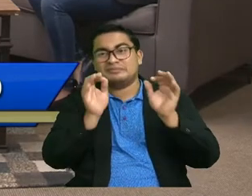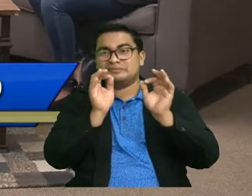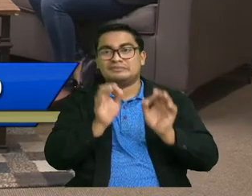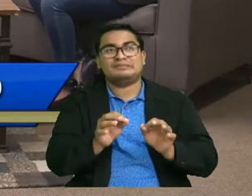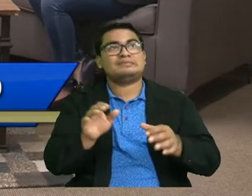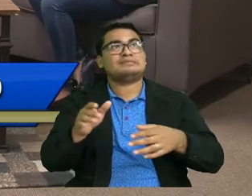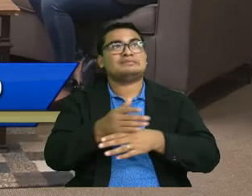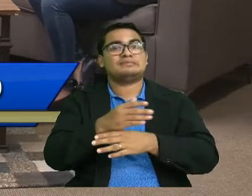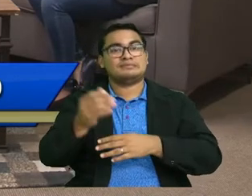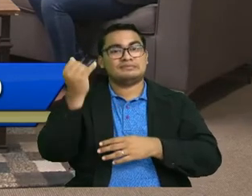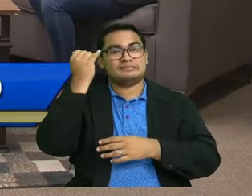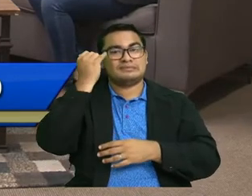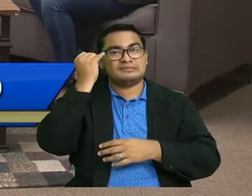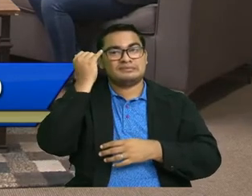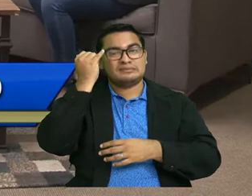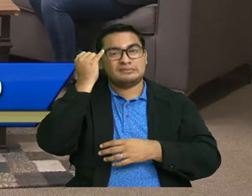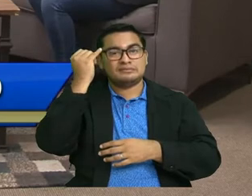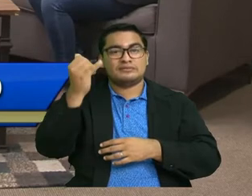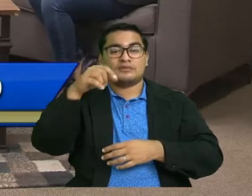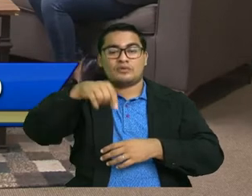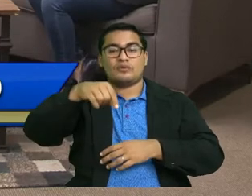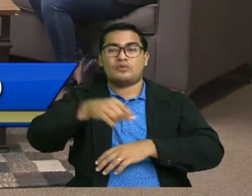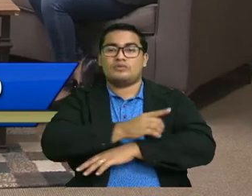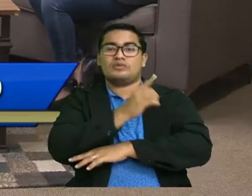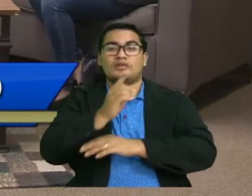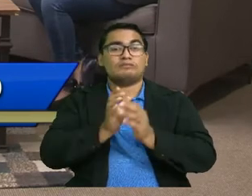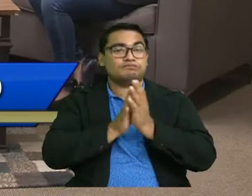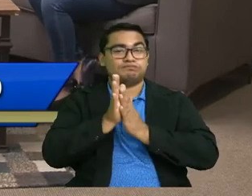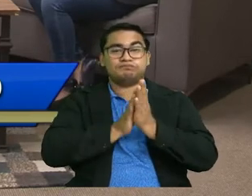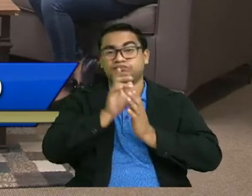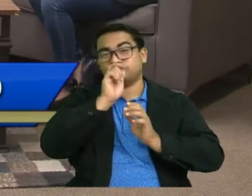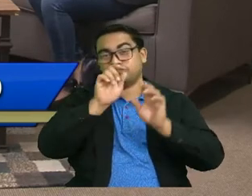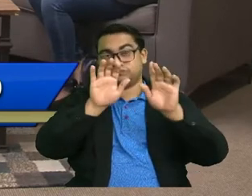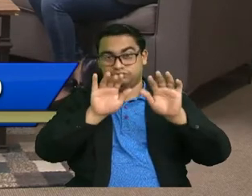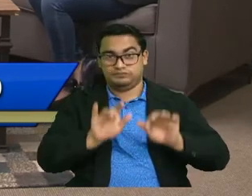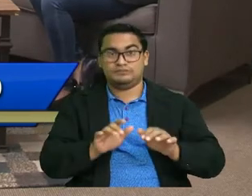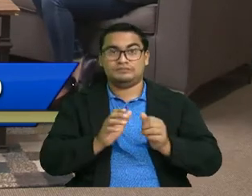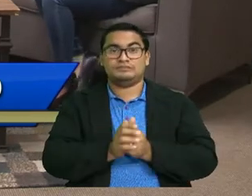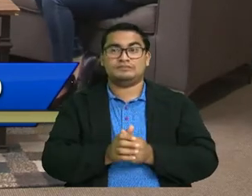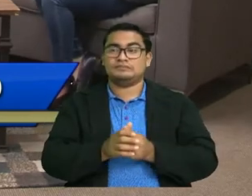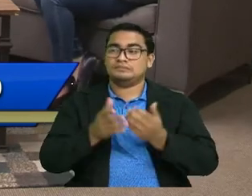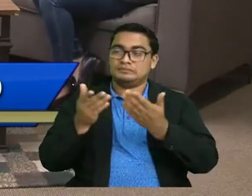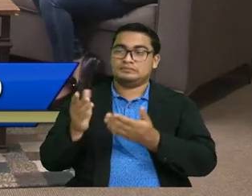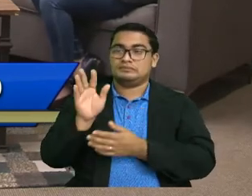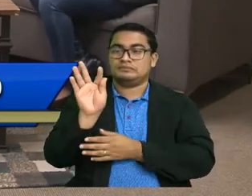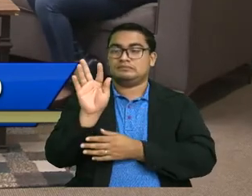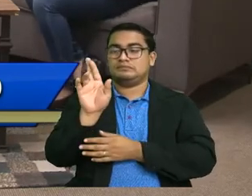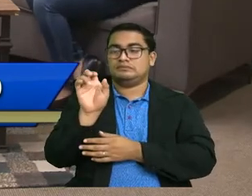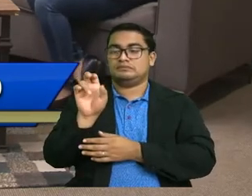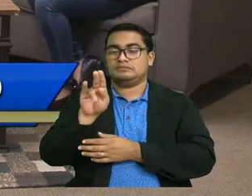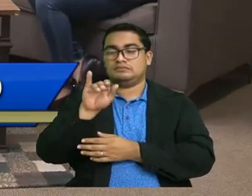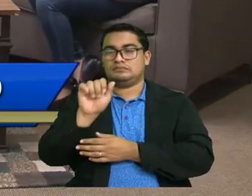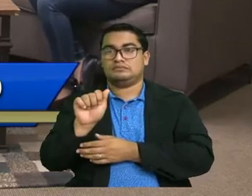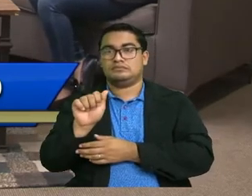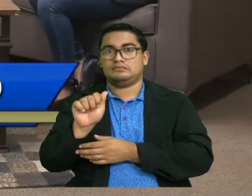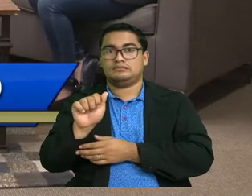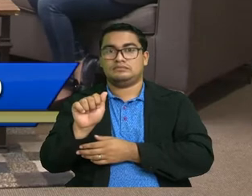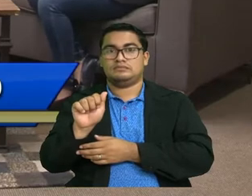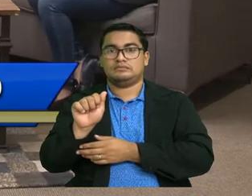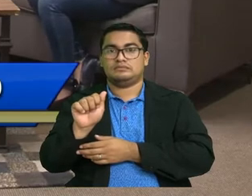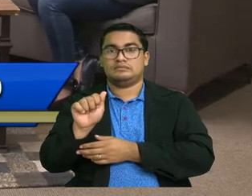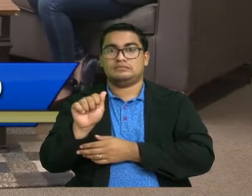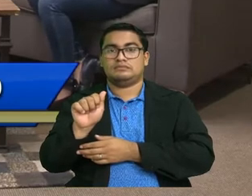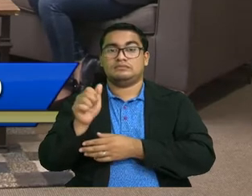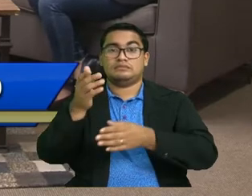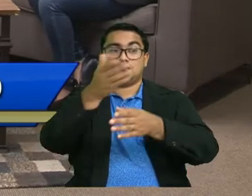son los emprendimientos que hoy están disfrutando de este tipo de plataforma. Claro que sí, compañera Frania. Pues entender un poquito, compañero Humberto, nos habría,